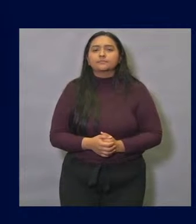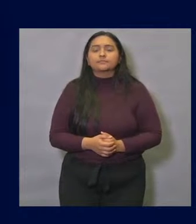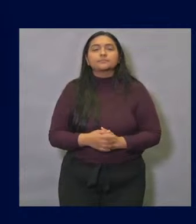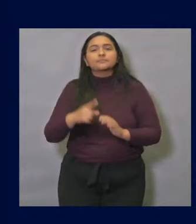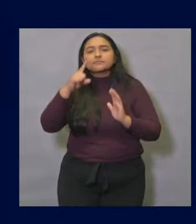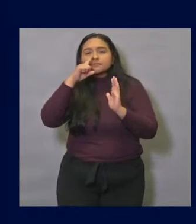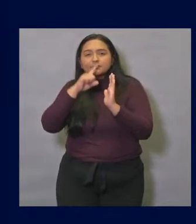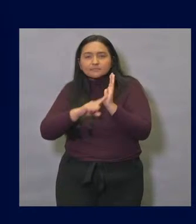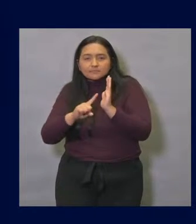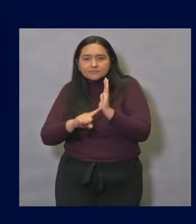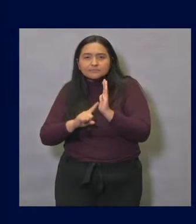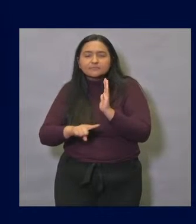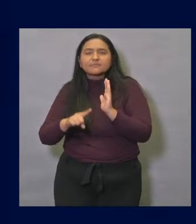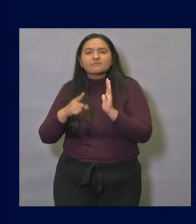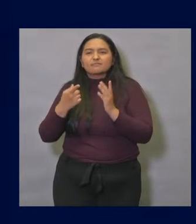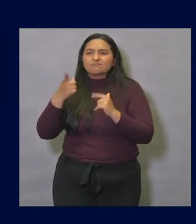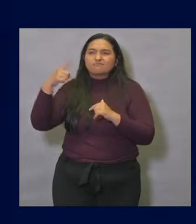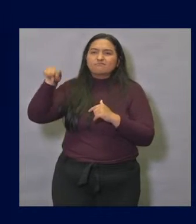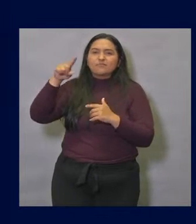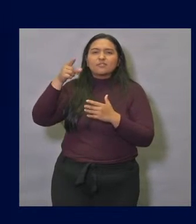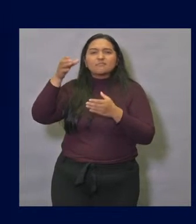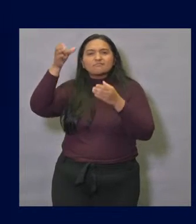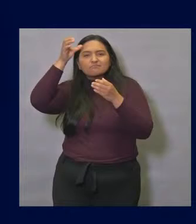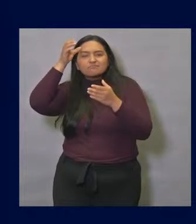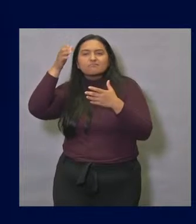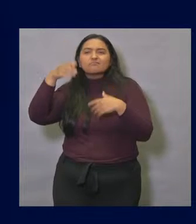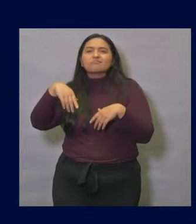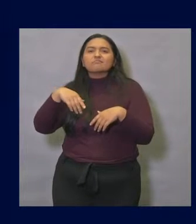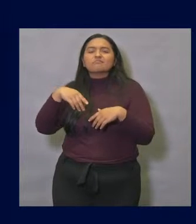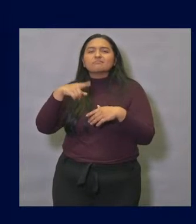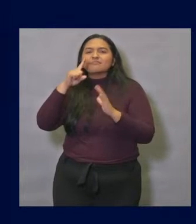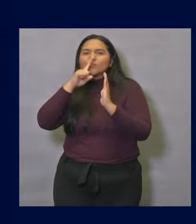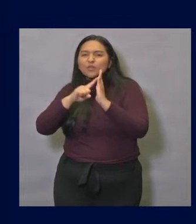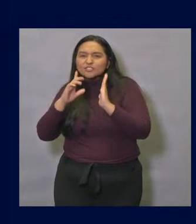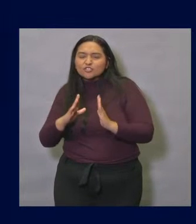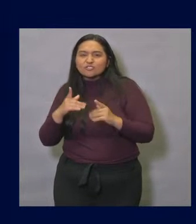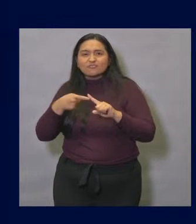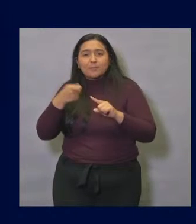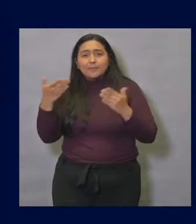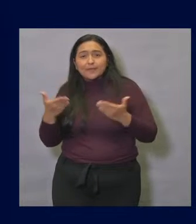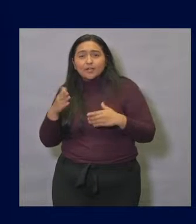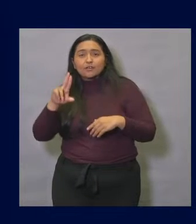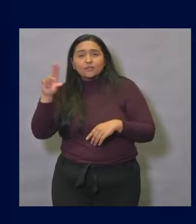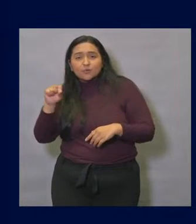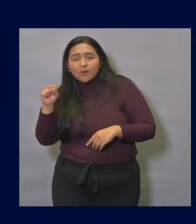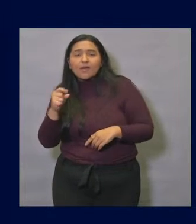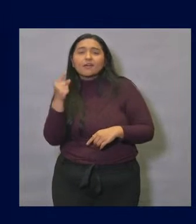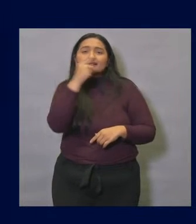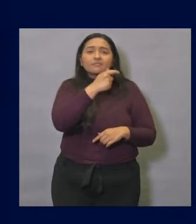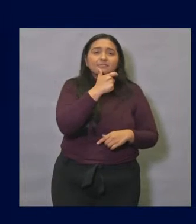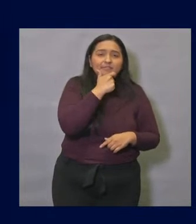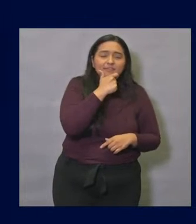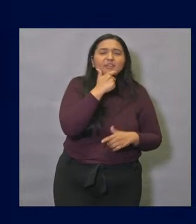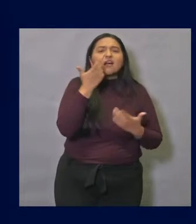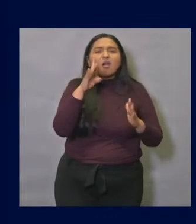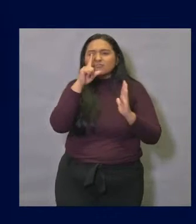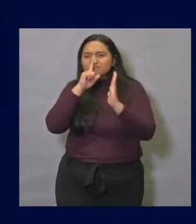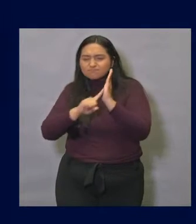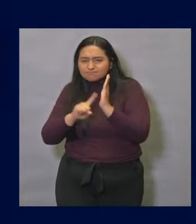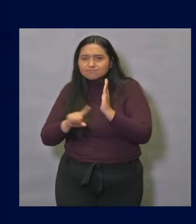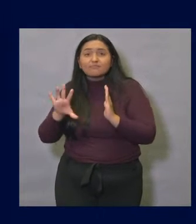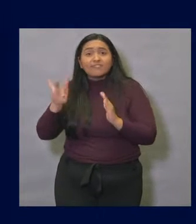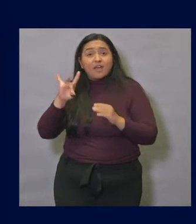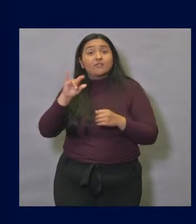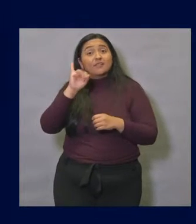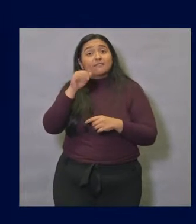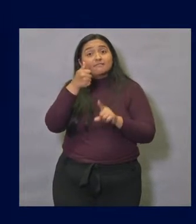estudios de trabajadores de salud estadounidenses e ingleses han demostrado que estar completamente vacunado